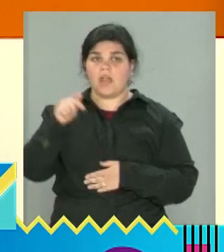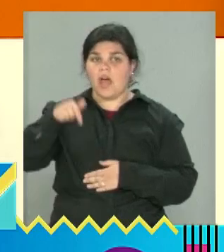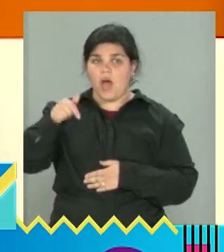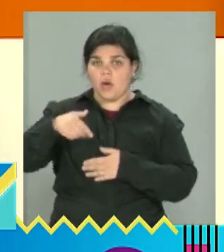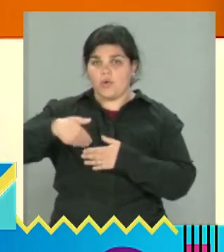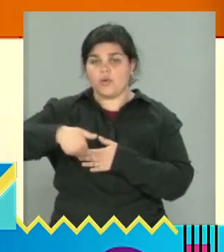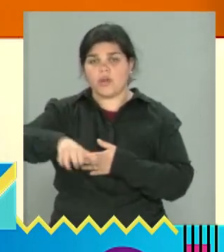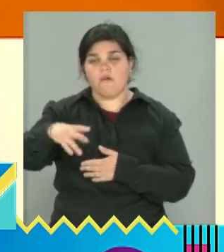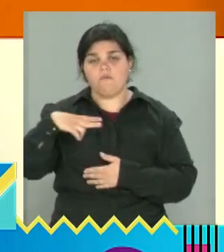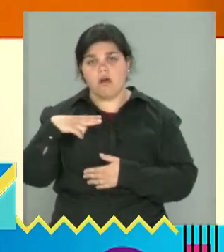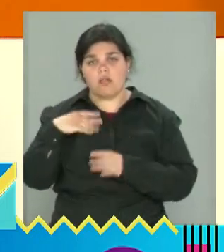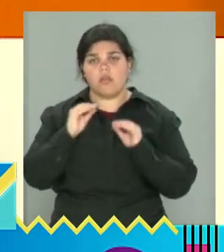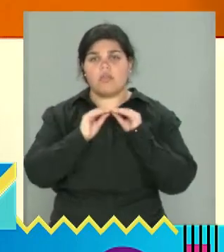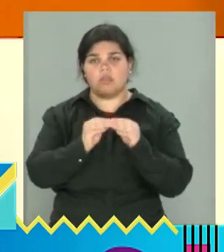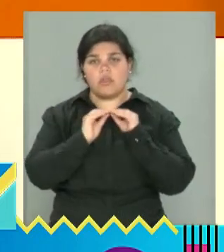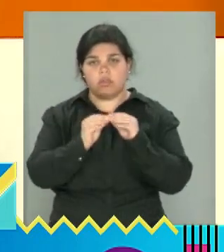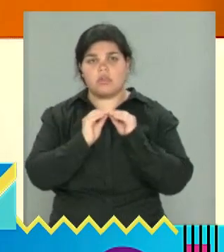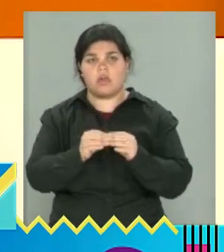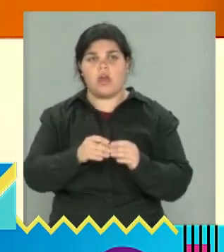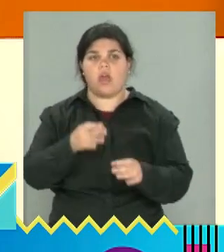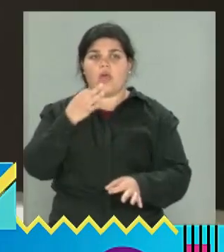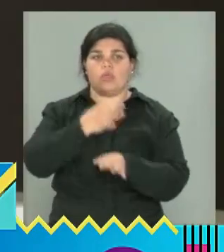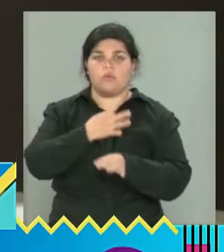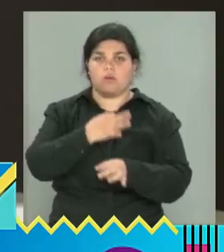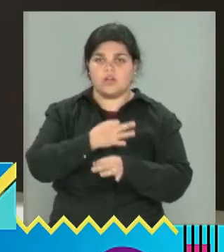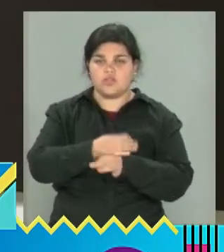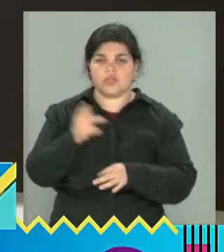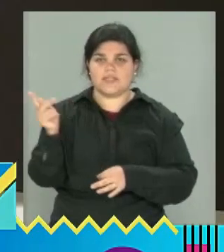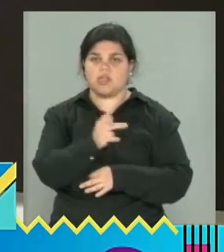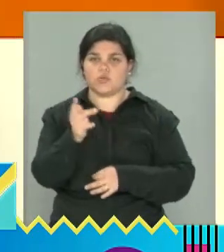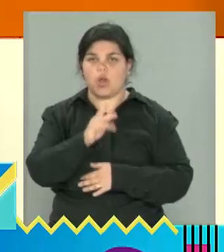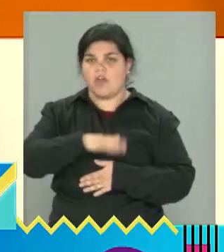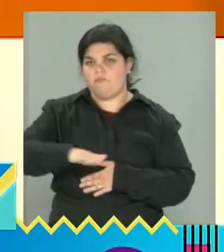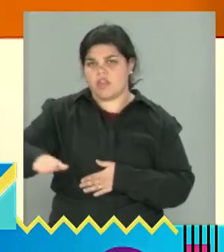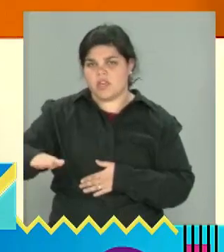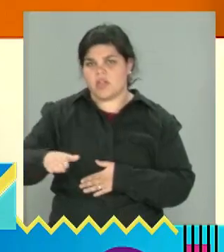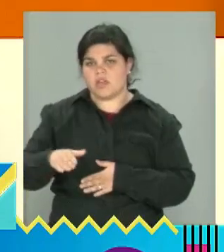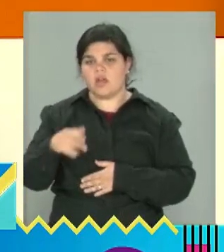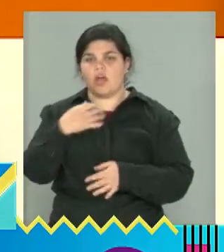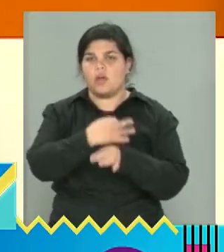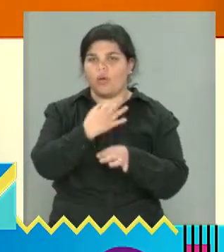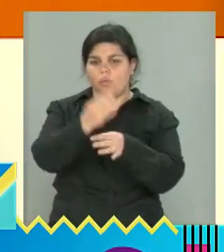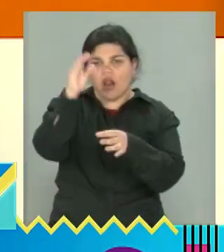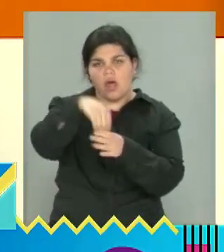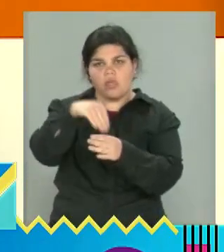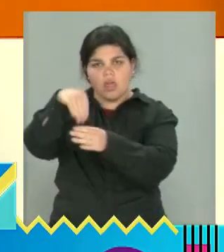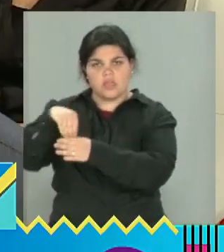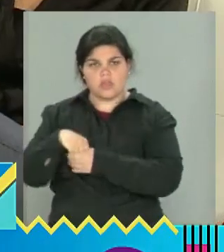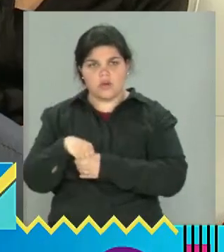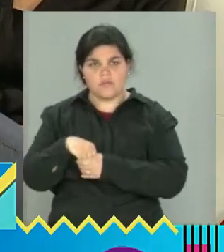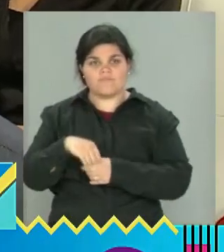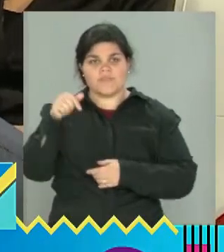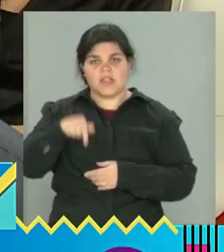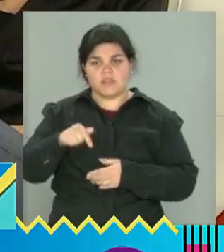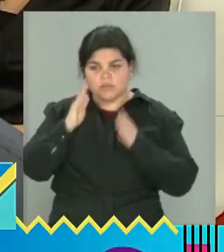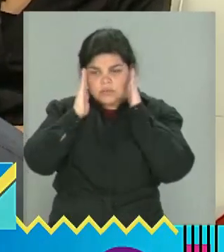todavía debatiéndonos el tema de la educación sexual infantil en las escuelas, y eso es algo en lo que